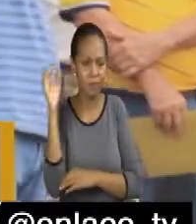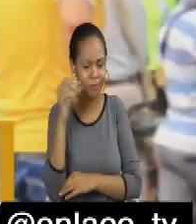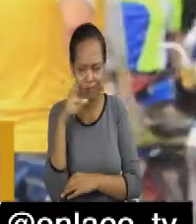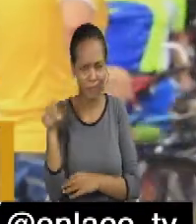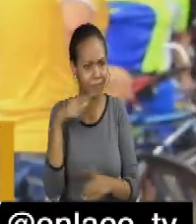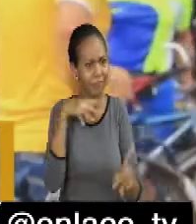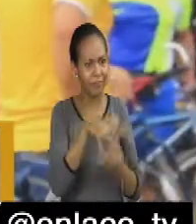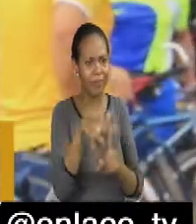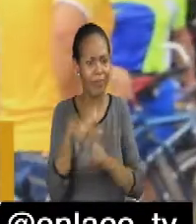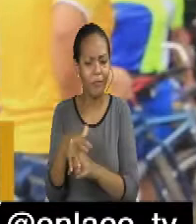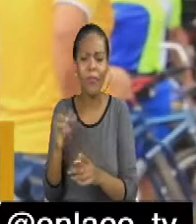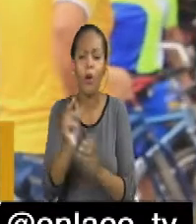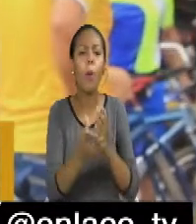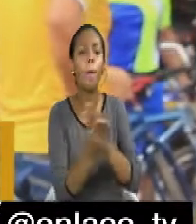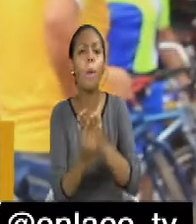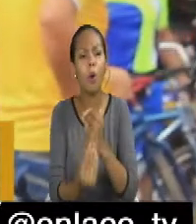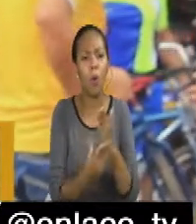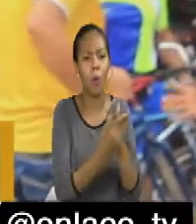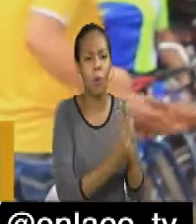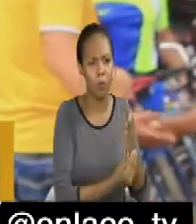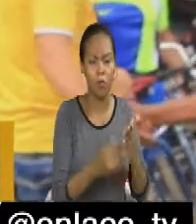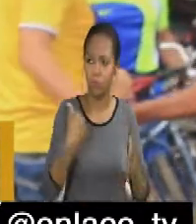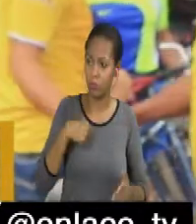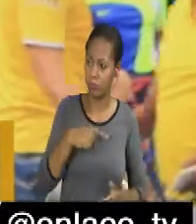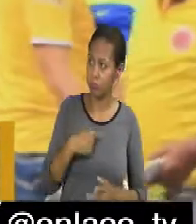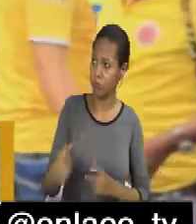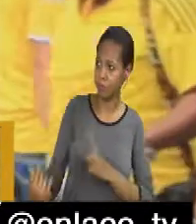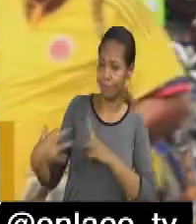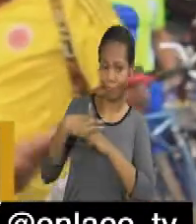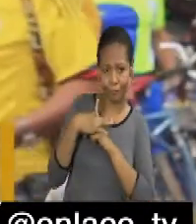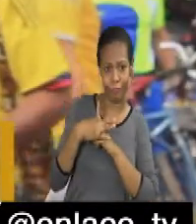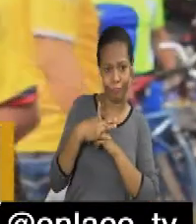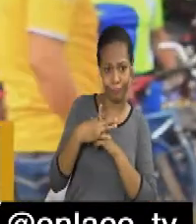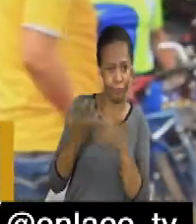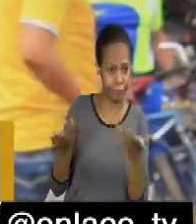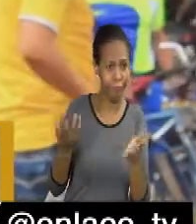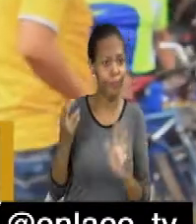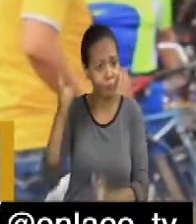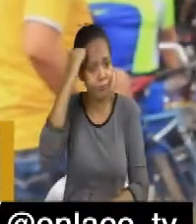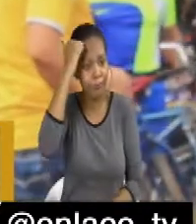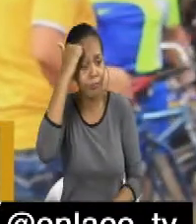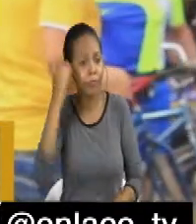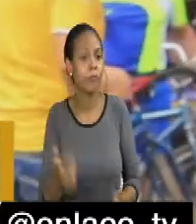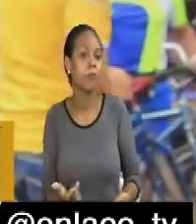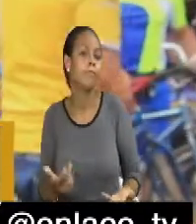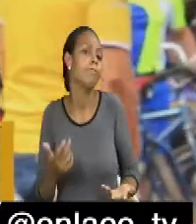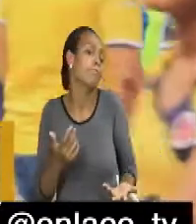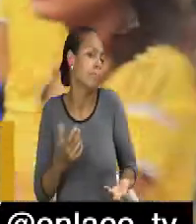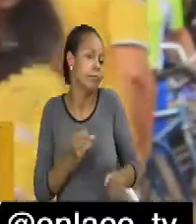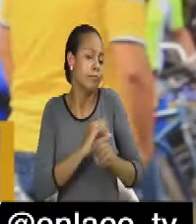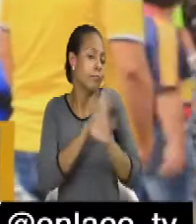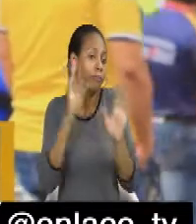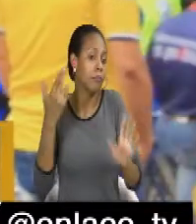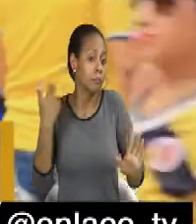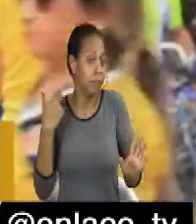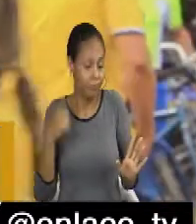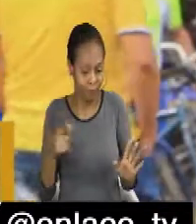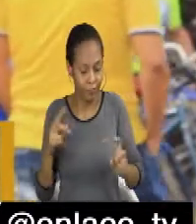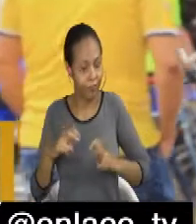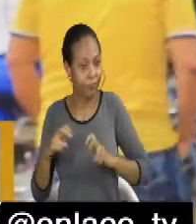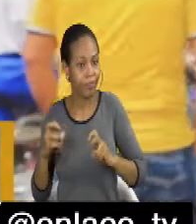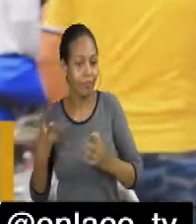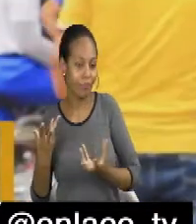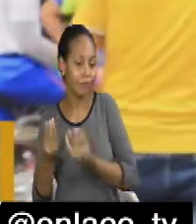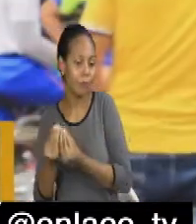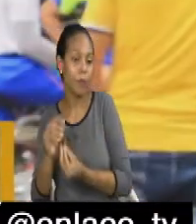colombianos más pobres. Y eso, entre eso estamos incluidos los maestros. Entonces, en ese sentido, es muy clara la posición de la FECODE